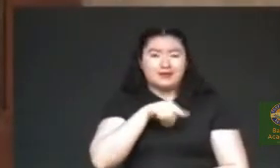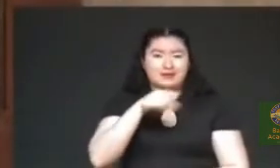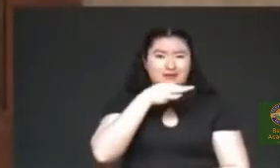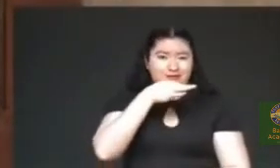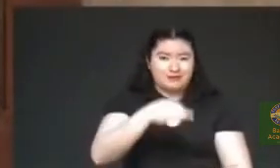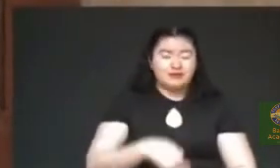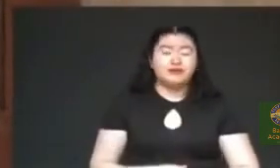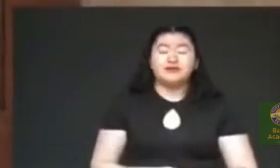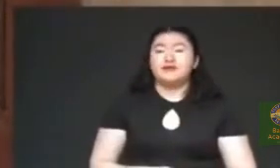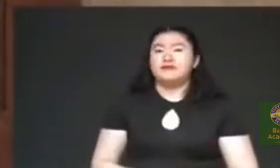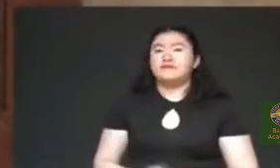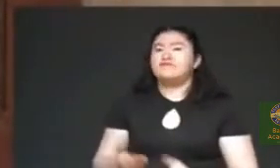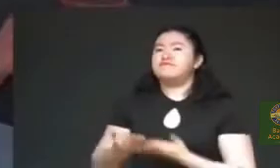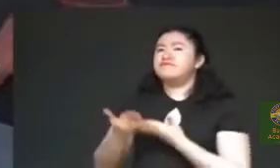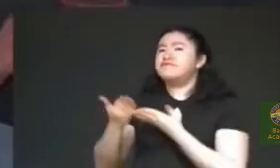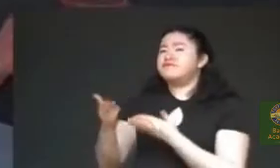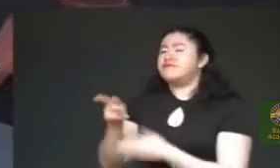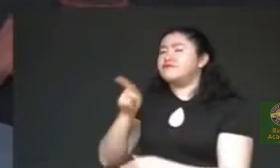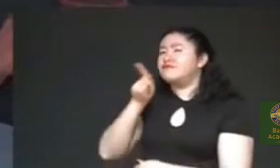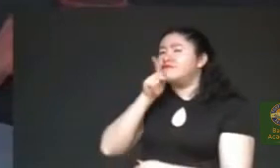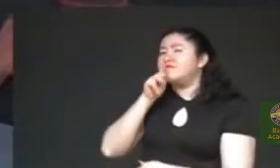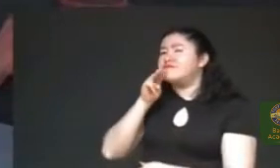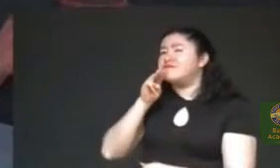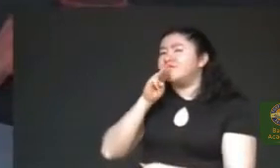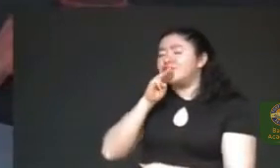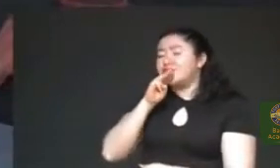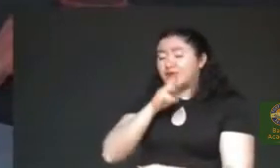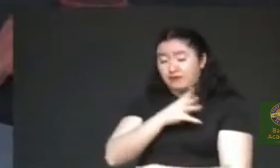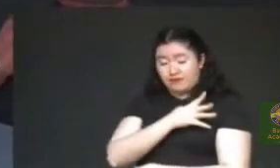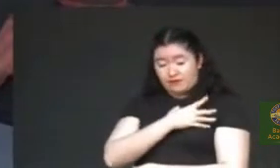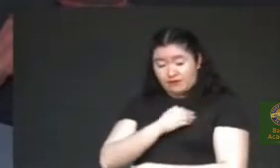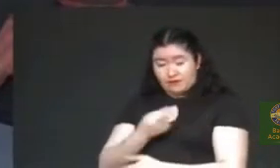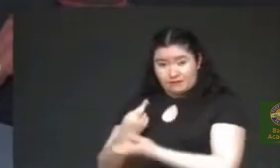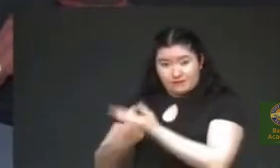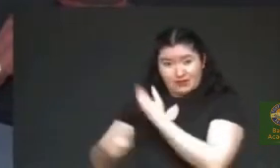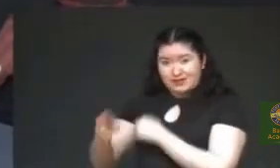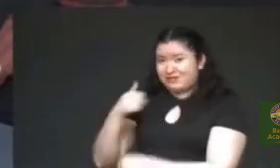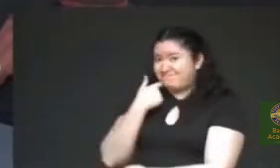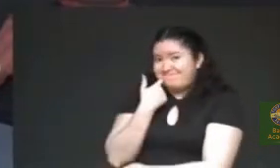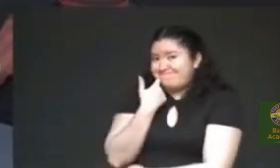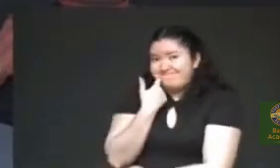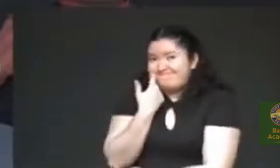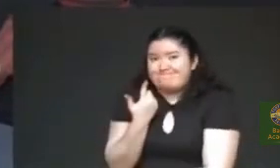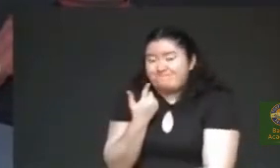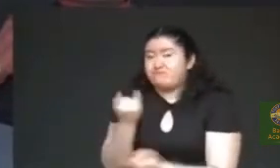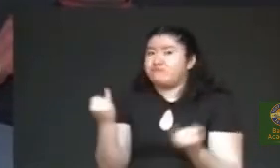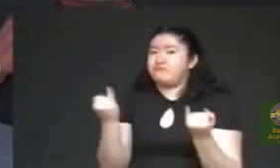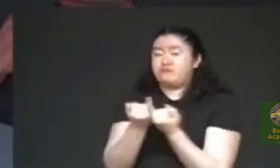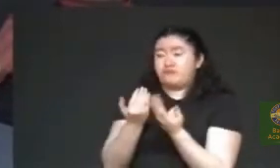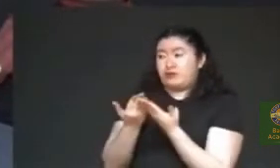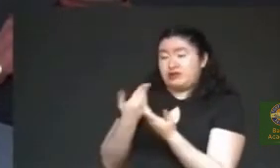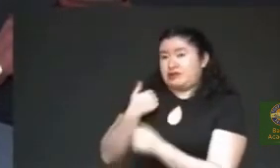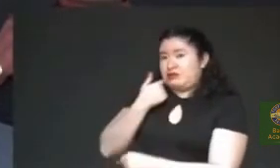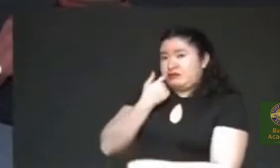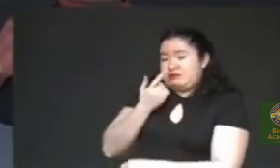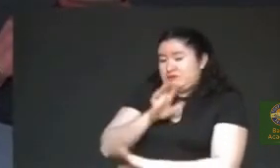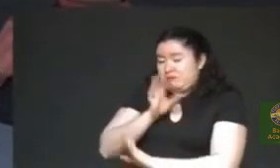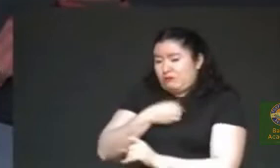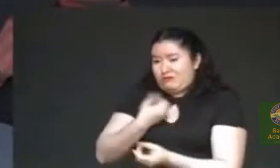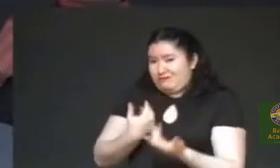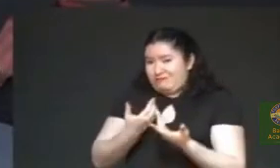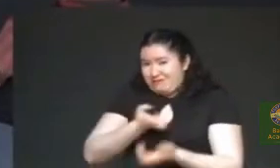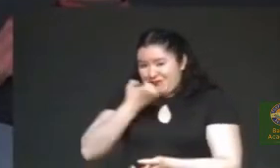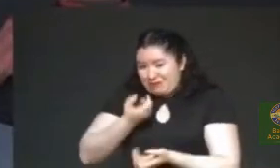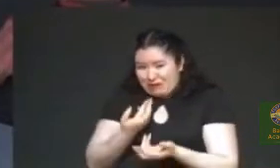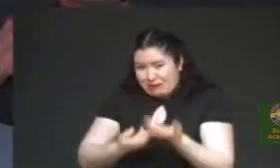no quieren que sus hijos regresen y que de hecho ya lo dijeron desde un inicio que no los van a mandar, ¿habrá